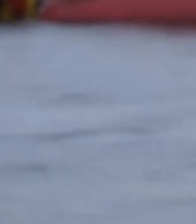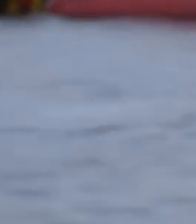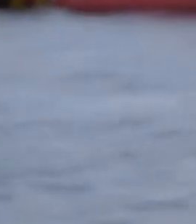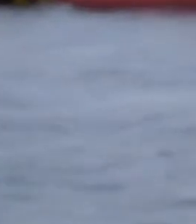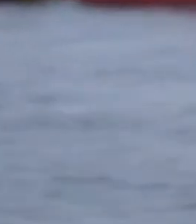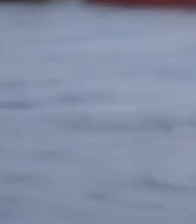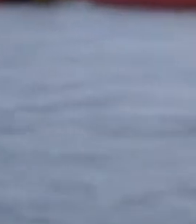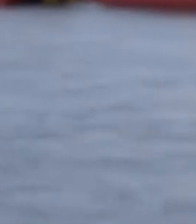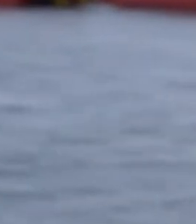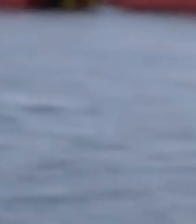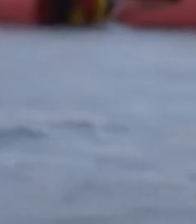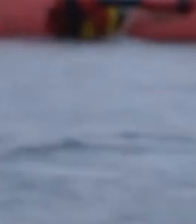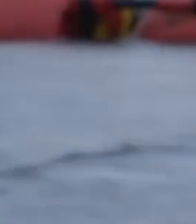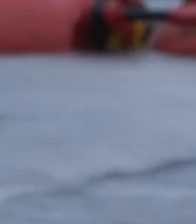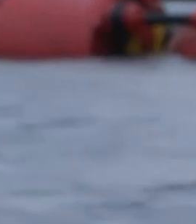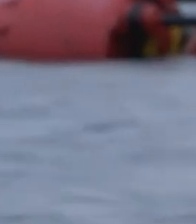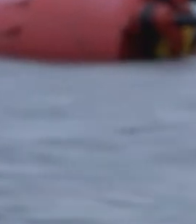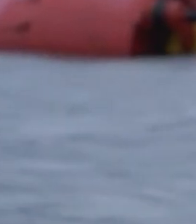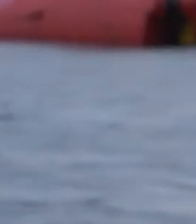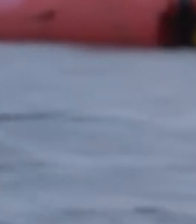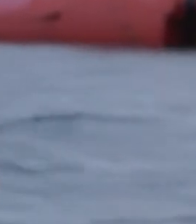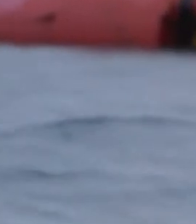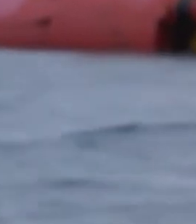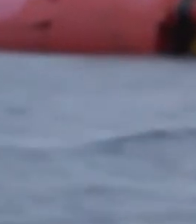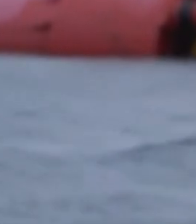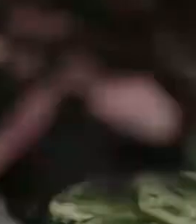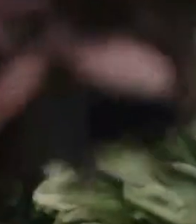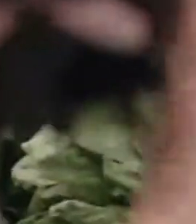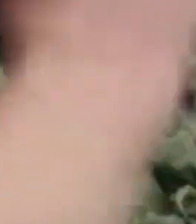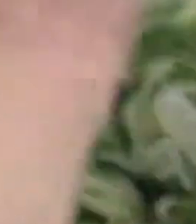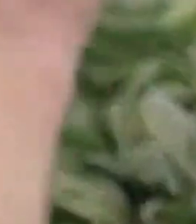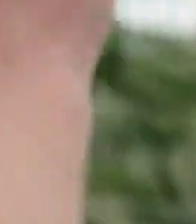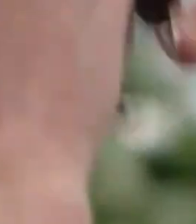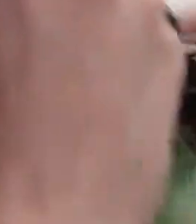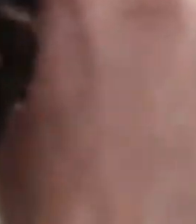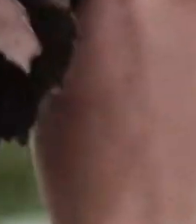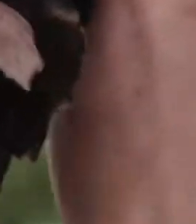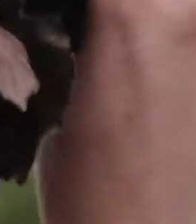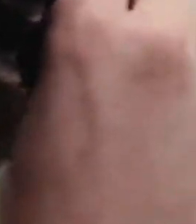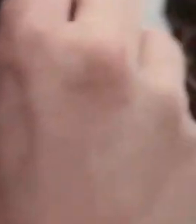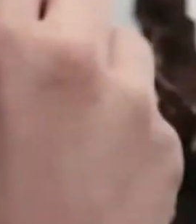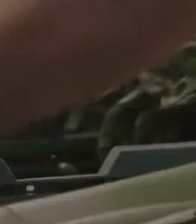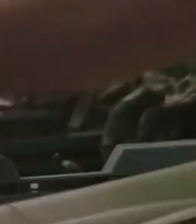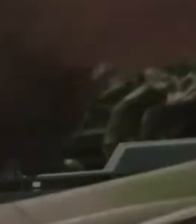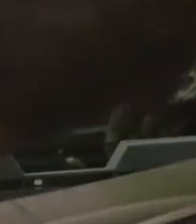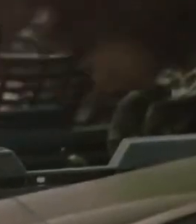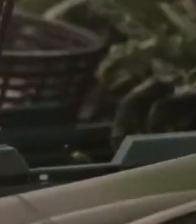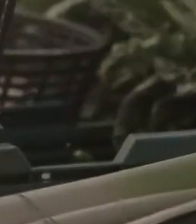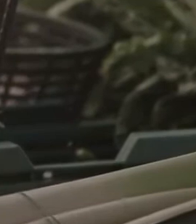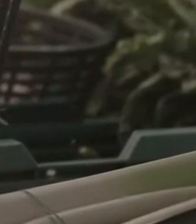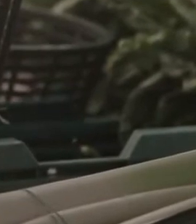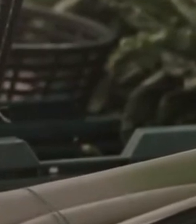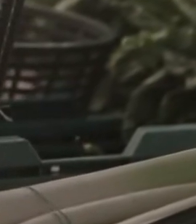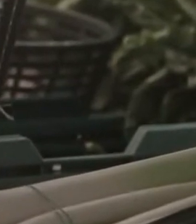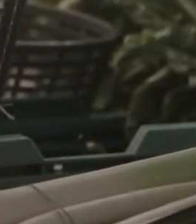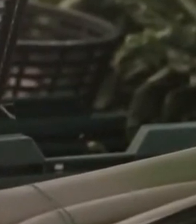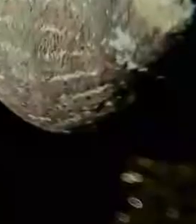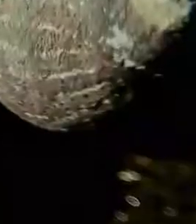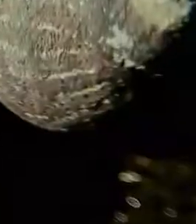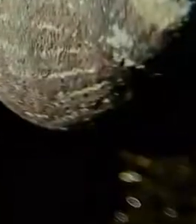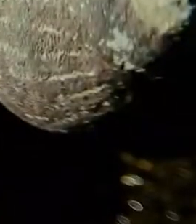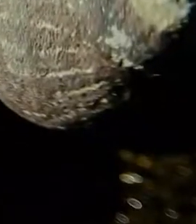vista, pero para mí es el futuro de nuestra producción energética. Nuestro cuerpo y la naturaleza están conectados.